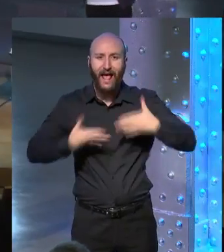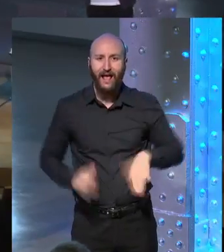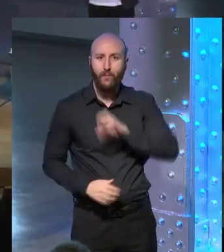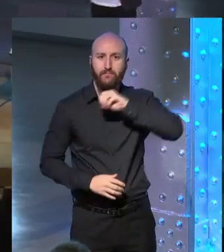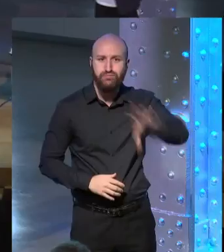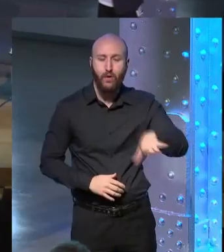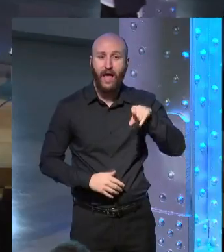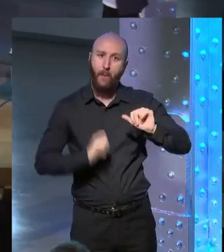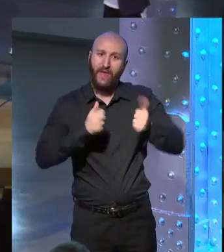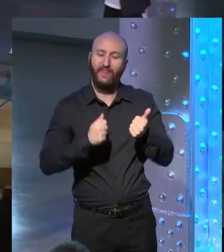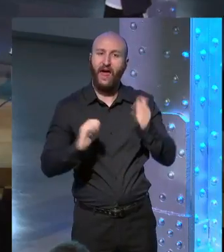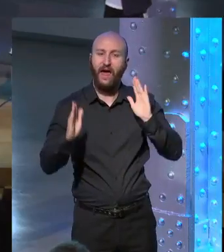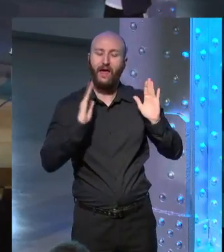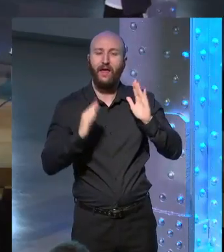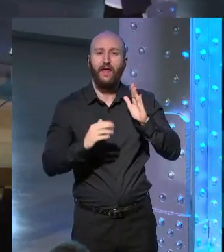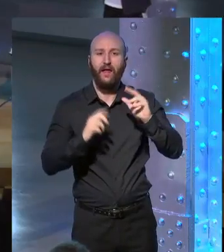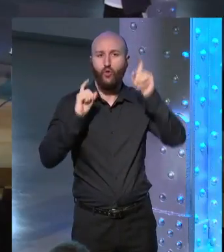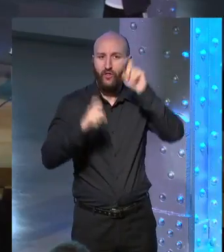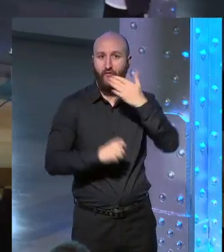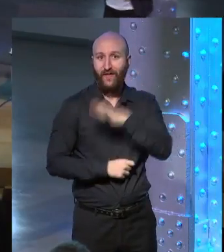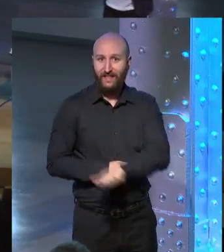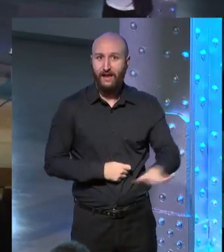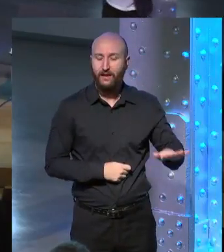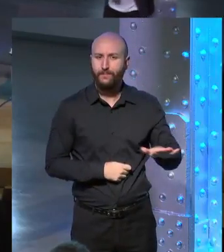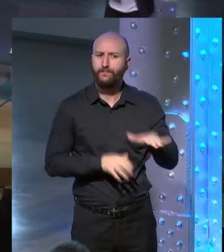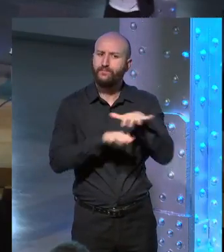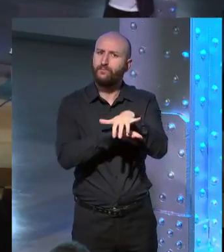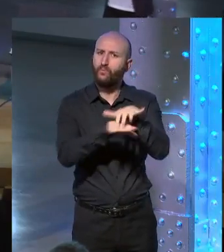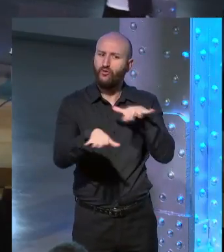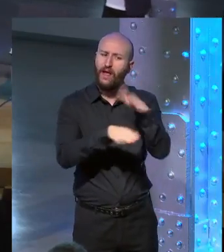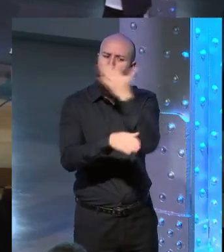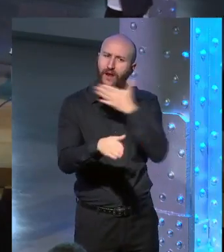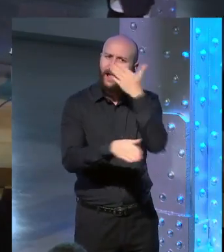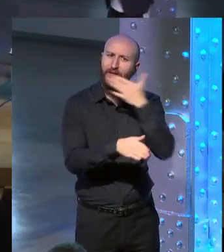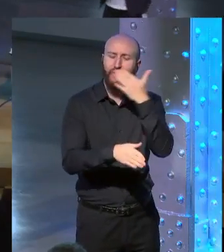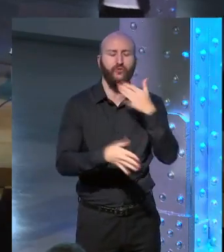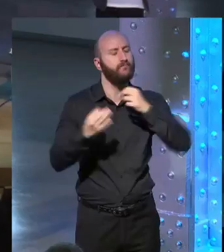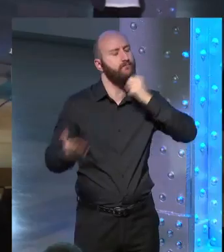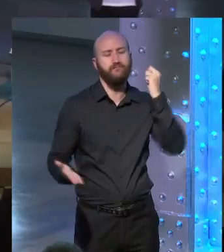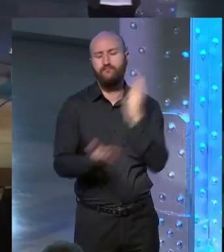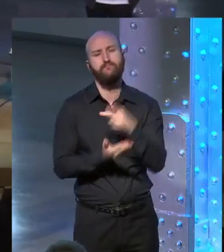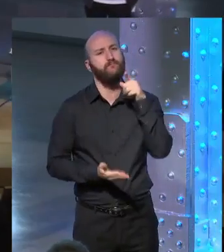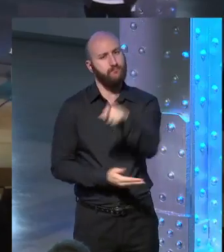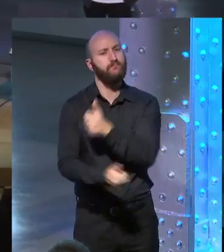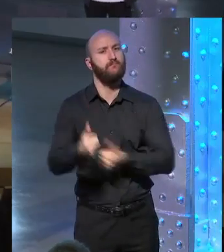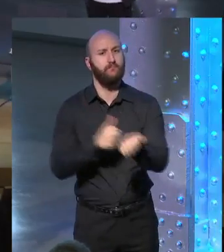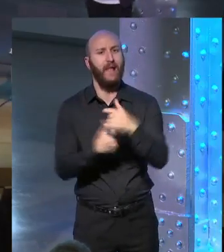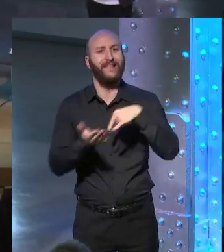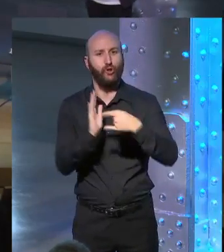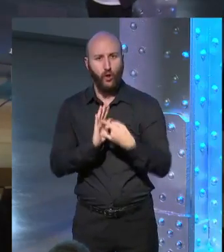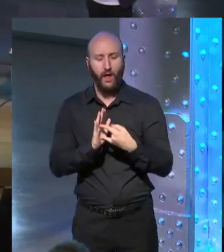infantil, y en muchos colegios empezaban a apostar por la tecnología. En casi todos los colegios hay